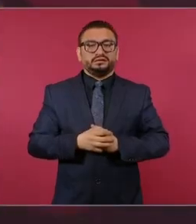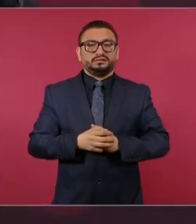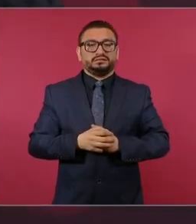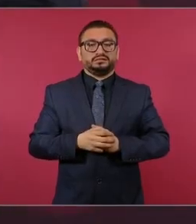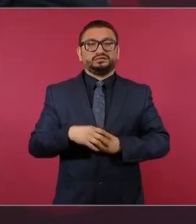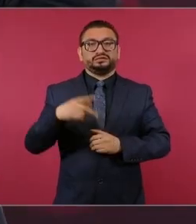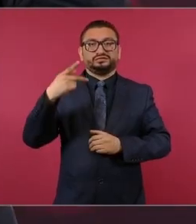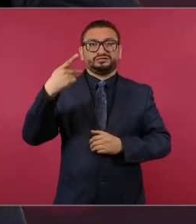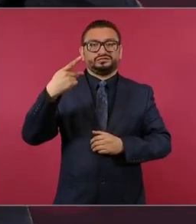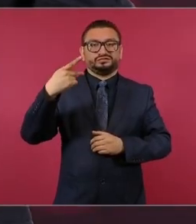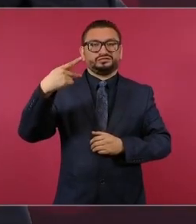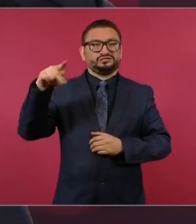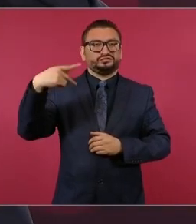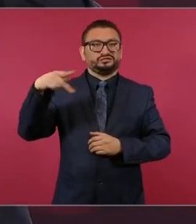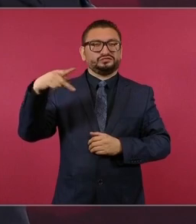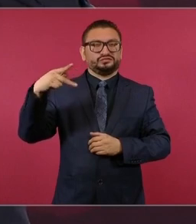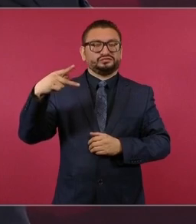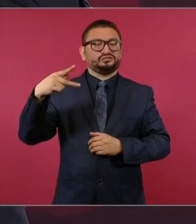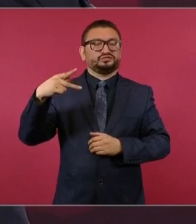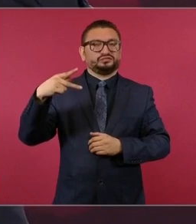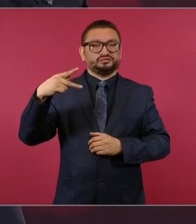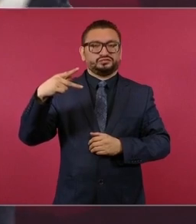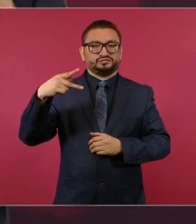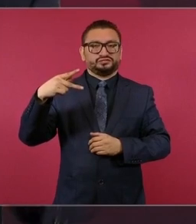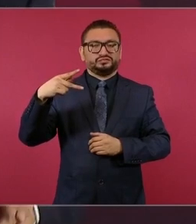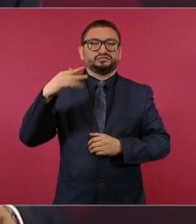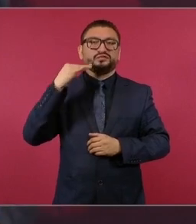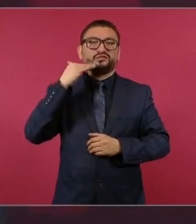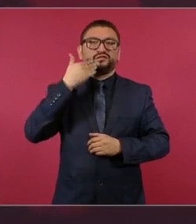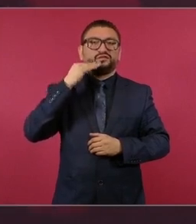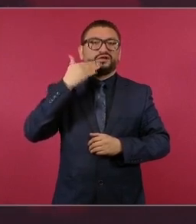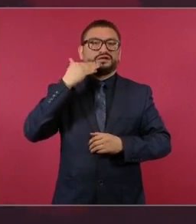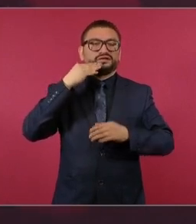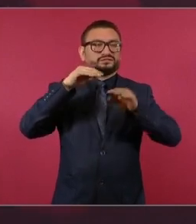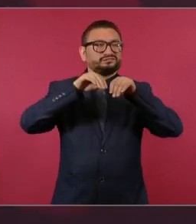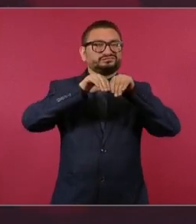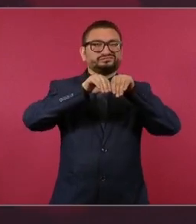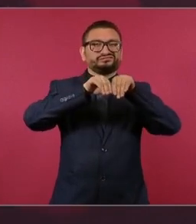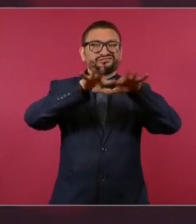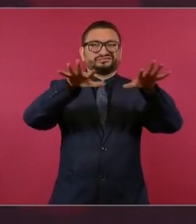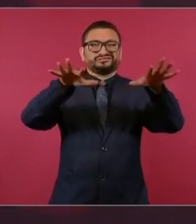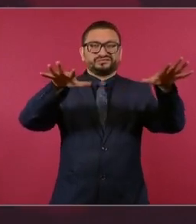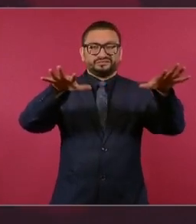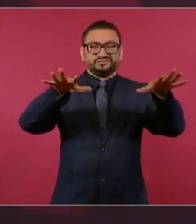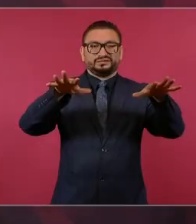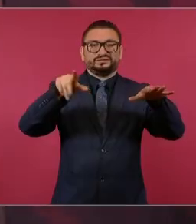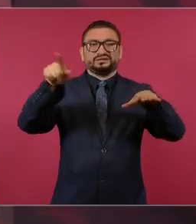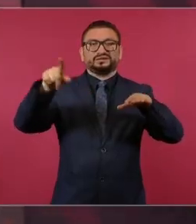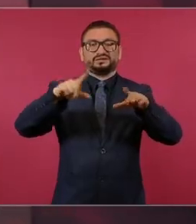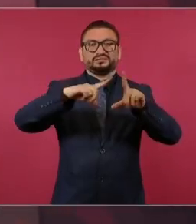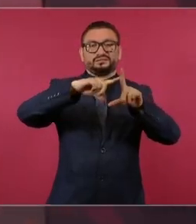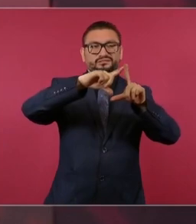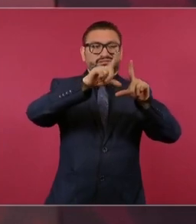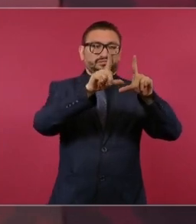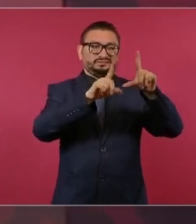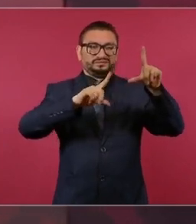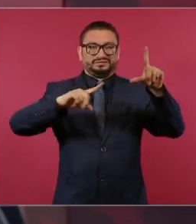en sus pantallas del Face algunos el mapa de